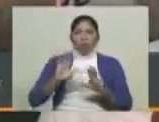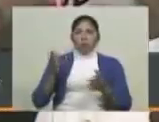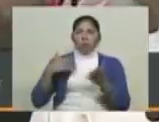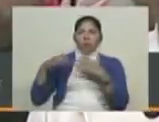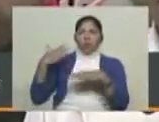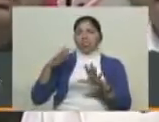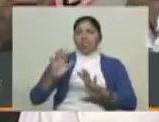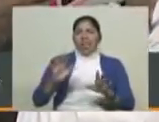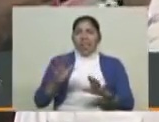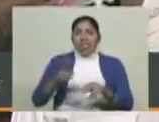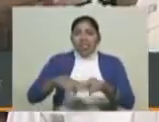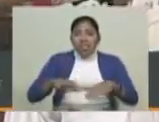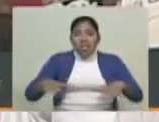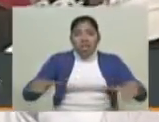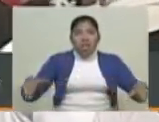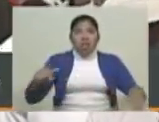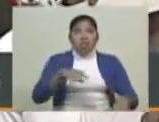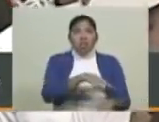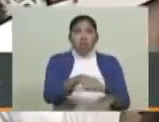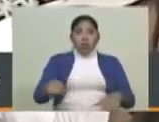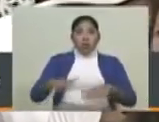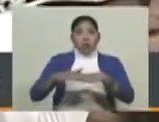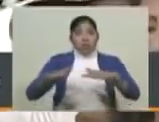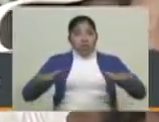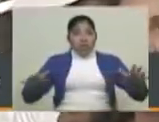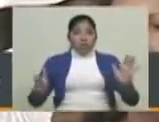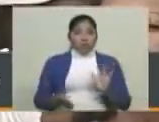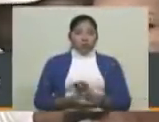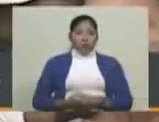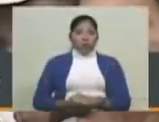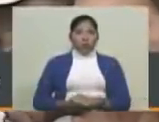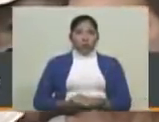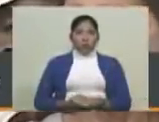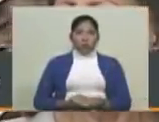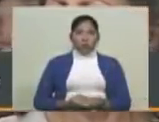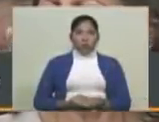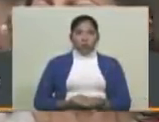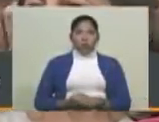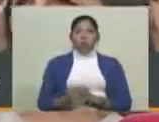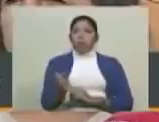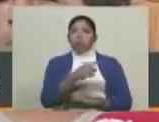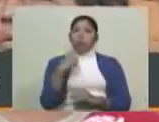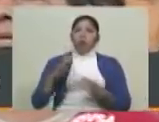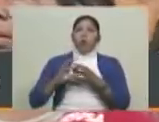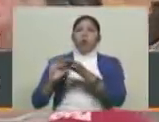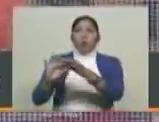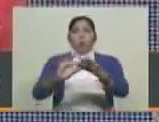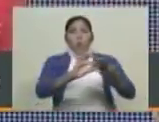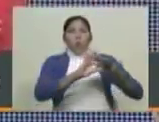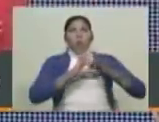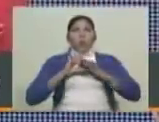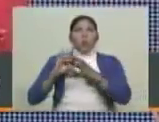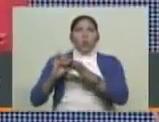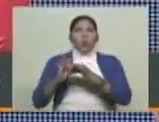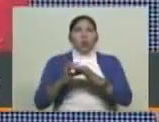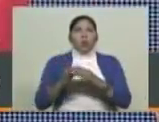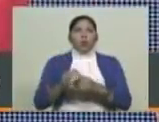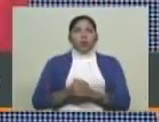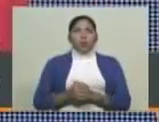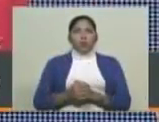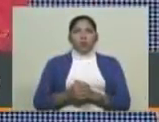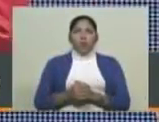más pequeños, de los más jóvenes. Unidos de verdad, nadie se sienta